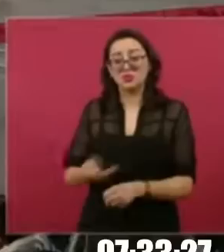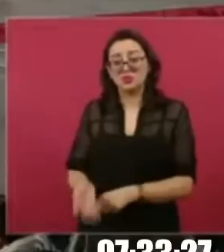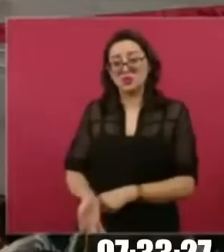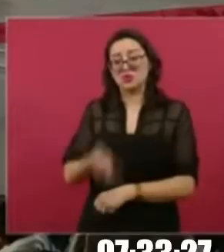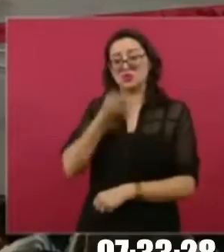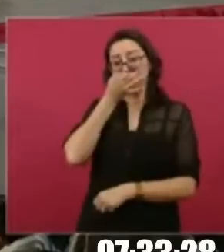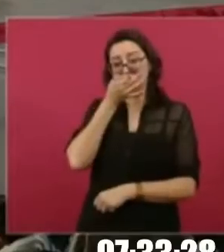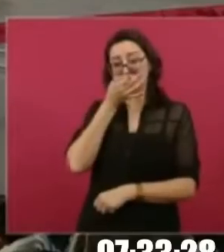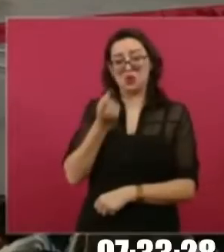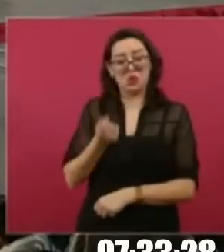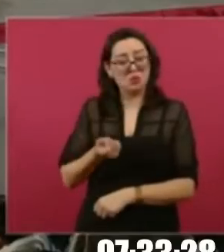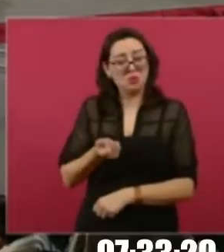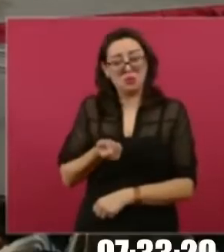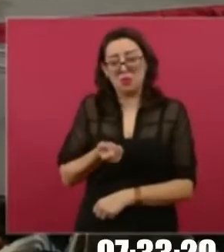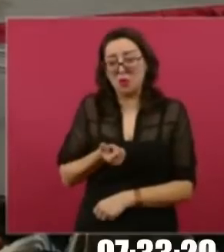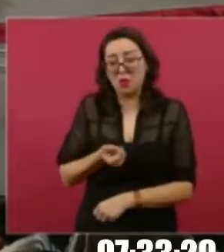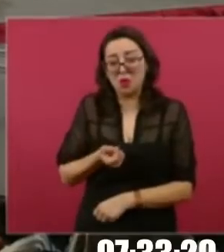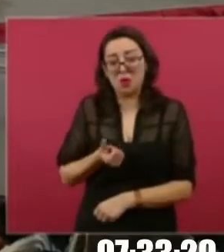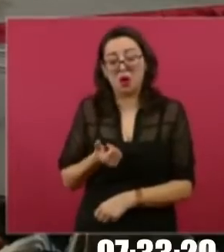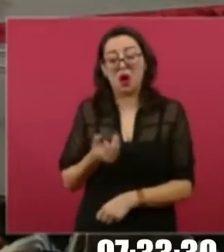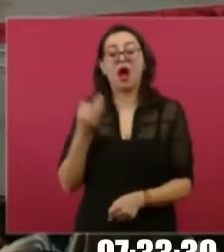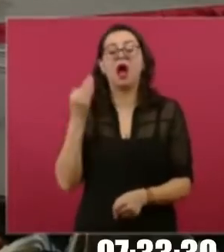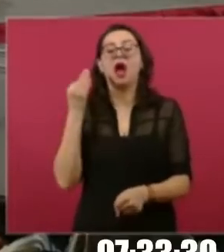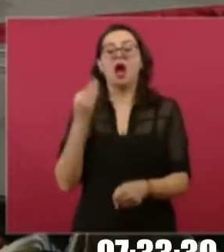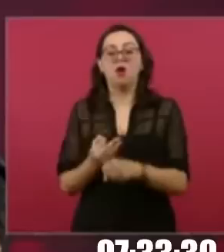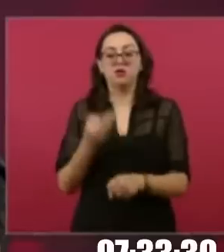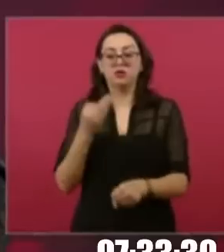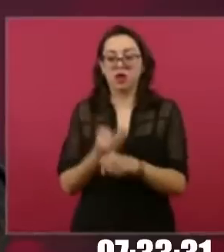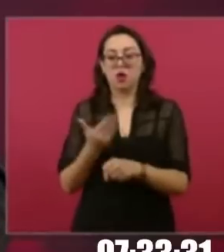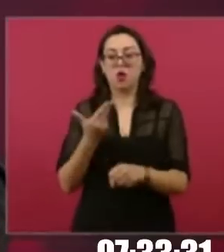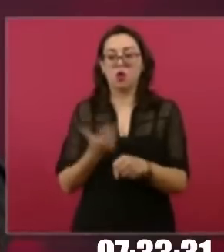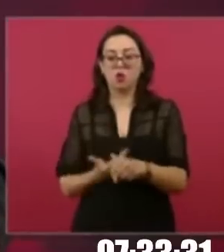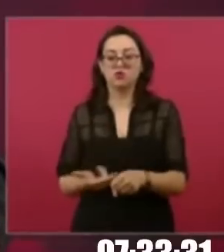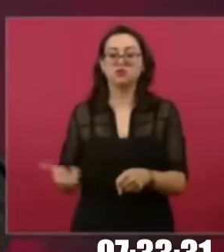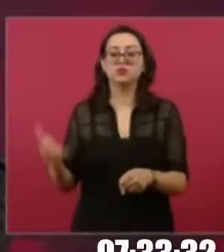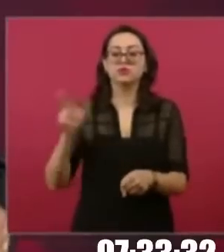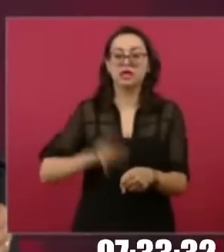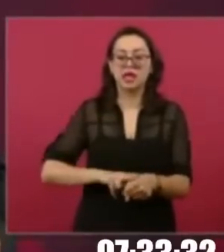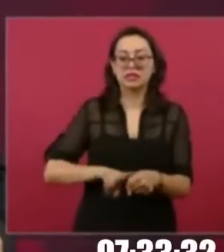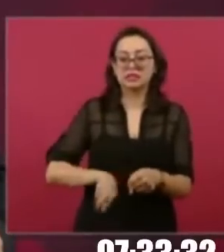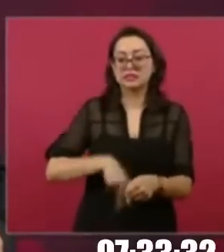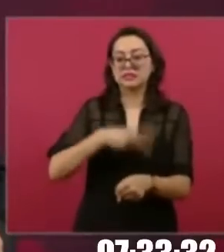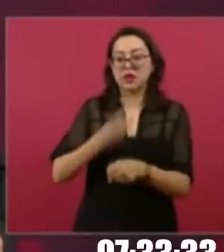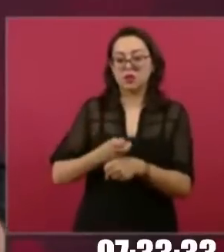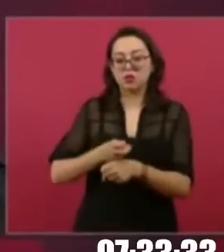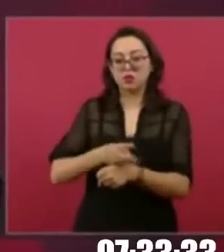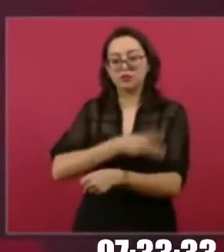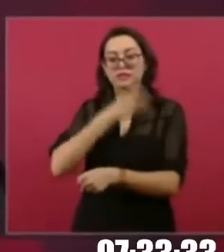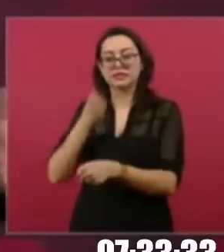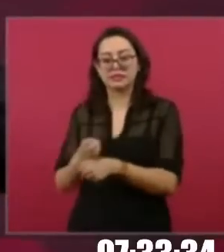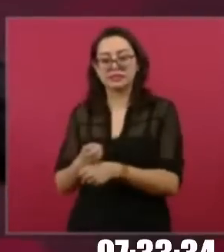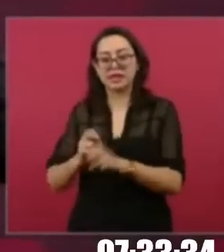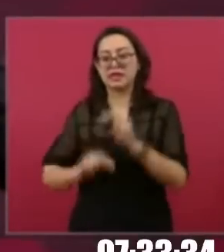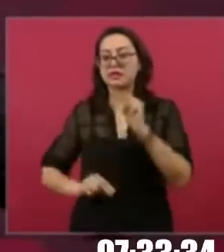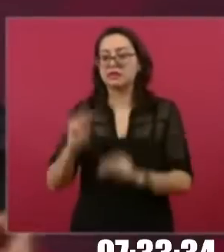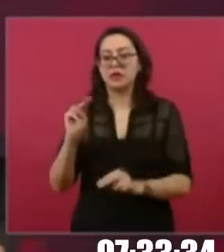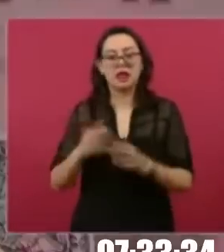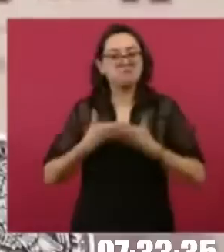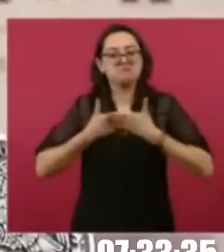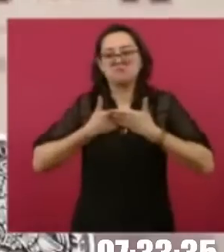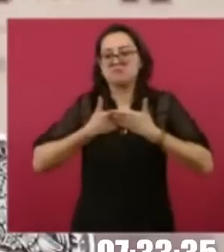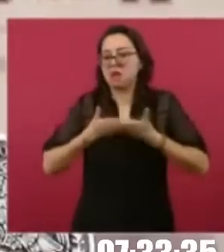desbalanceado el sistema hoy todos los hospitales que son para la población abierta también abre